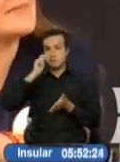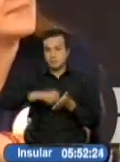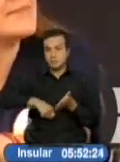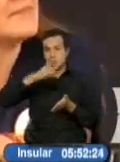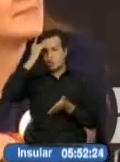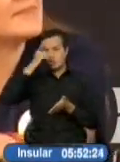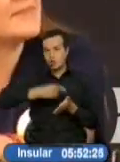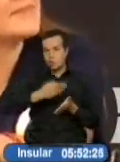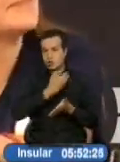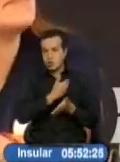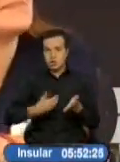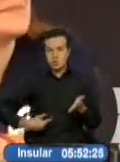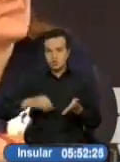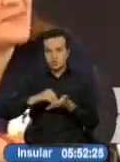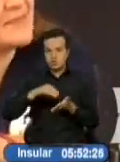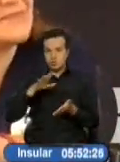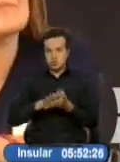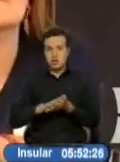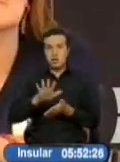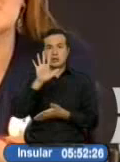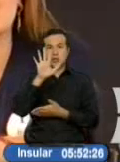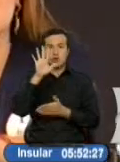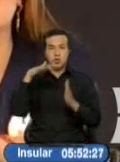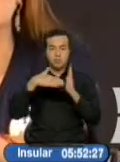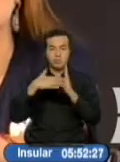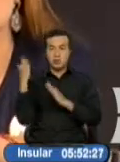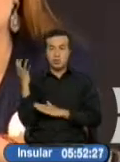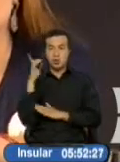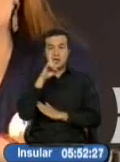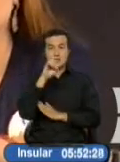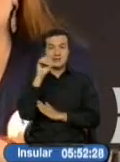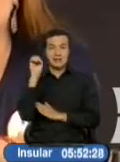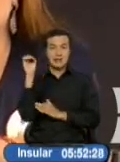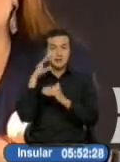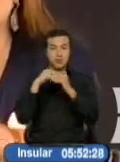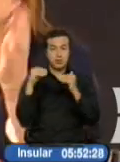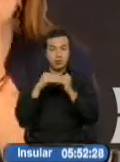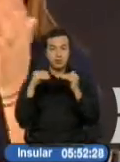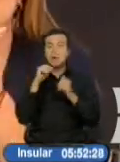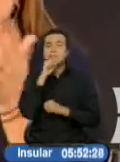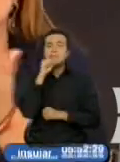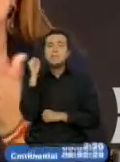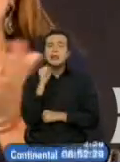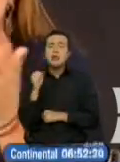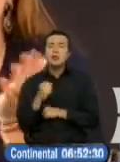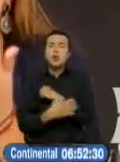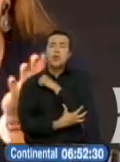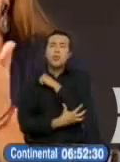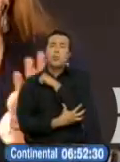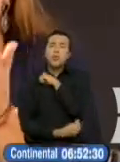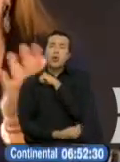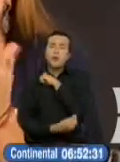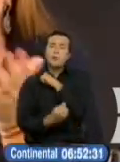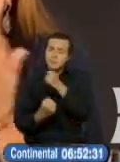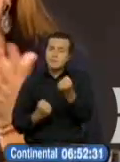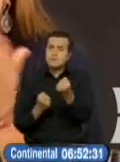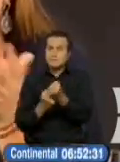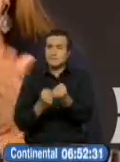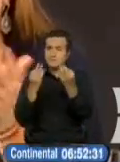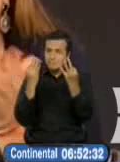puedan entregar los primeros 5.000 bonos de 100 dólares cada uno a los viejecitos en estado de